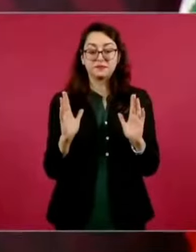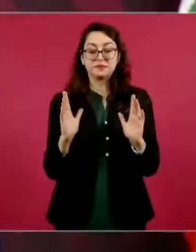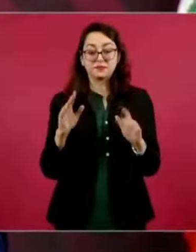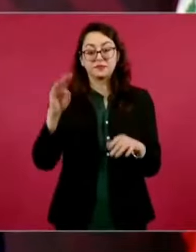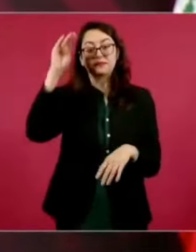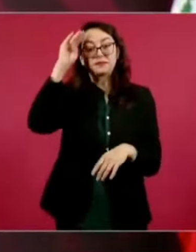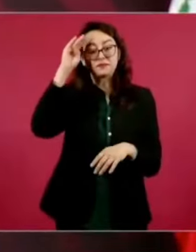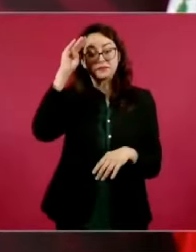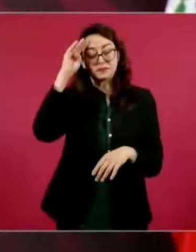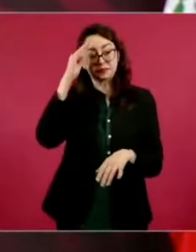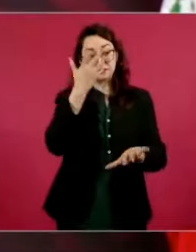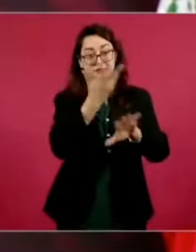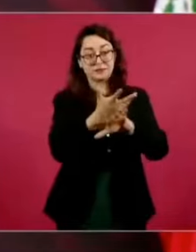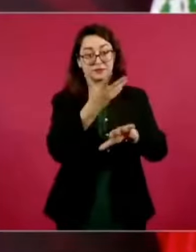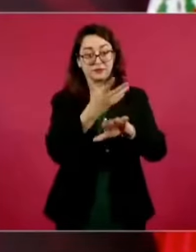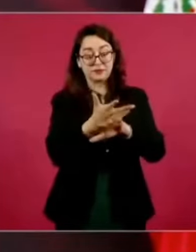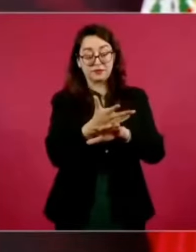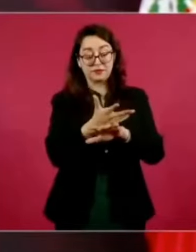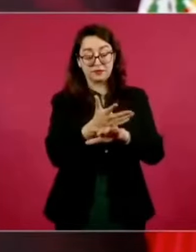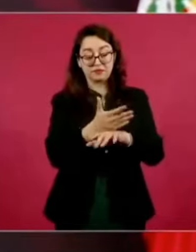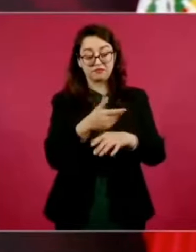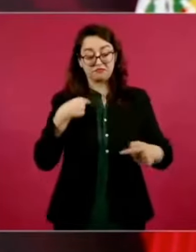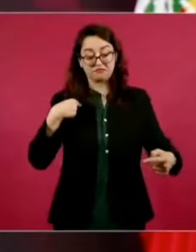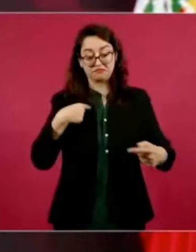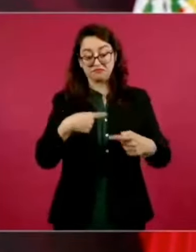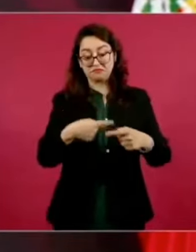Unidos no hay